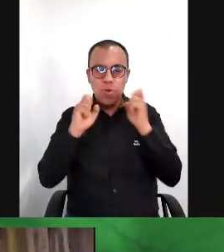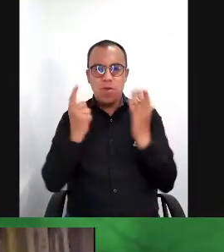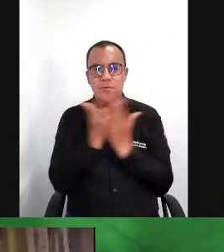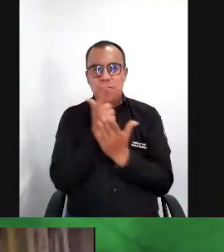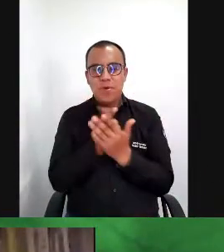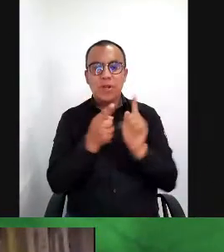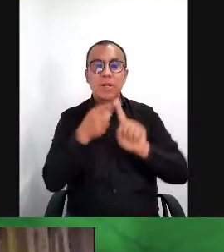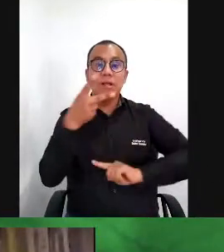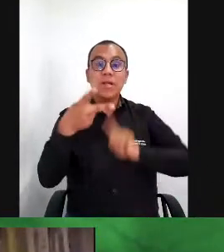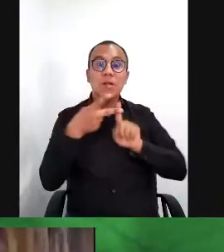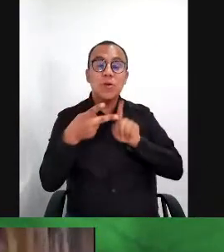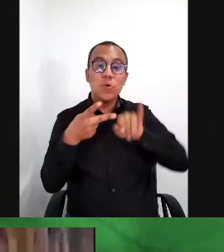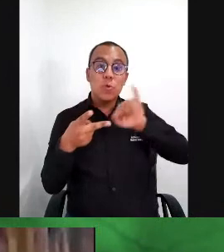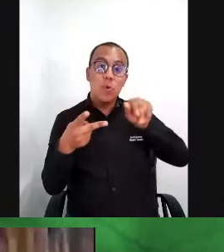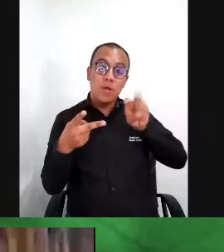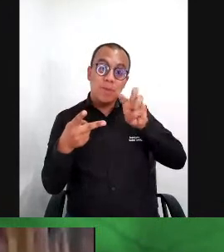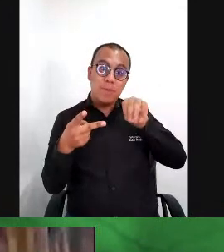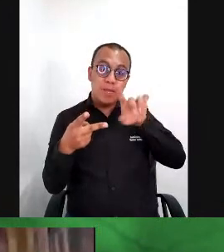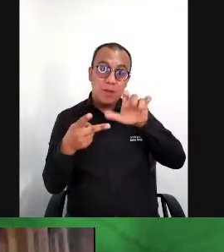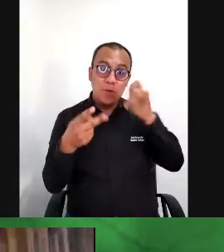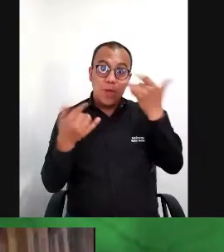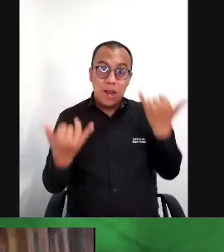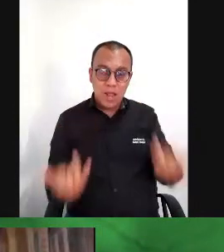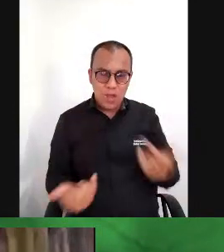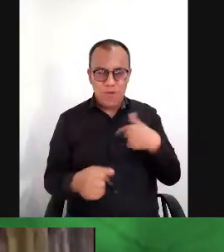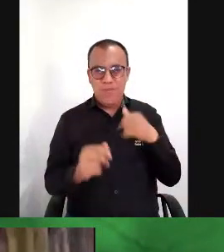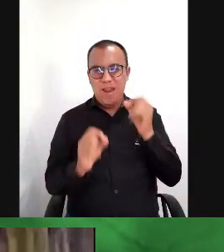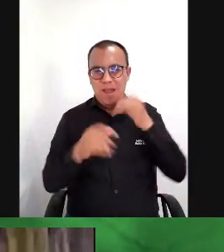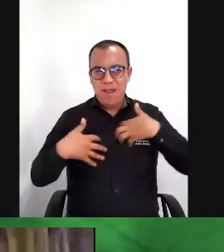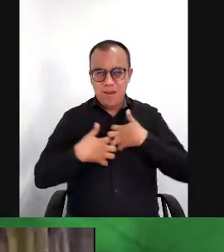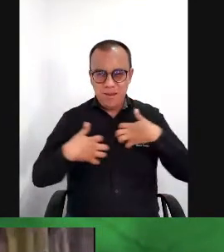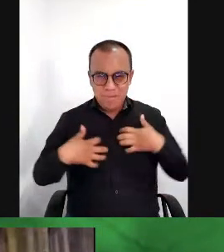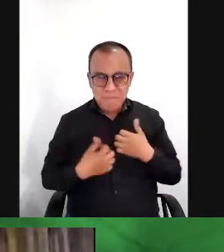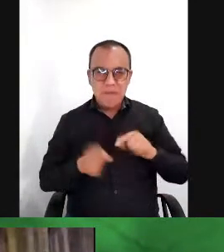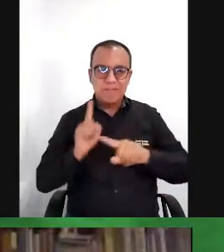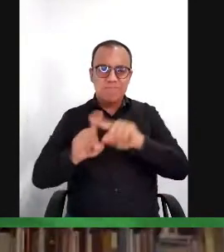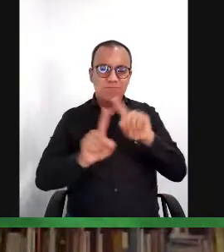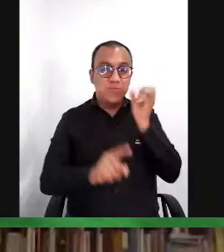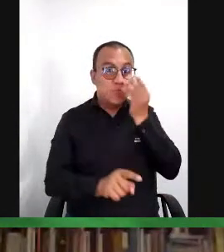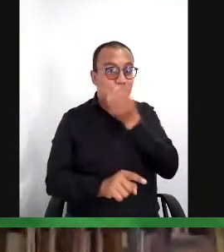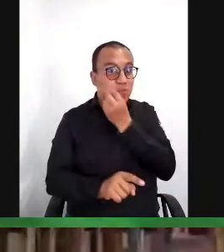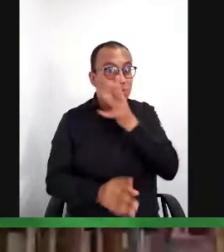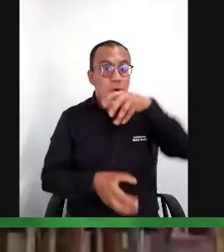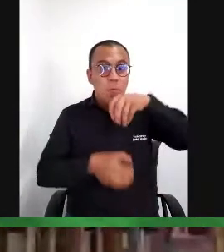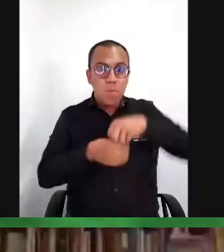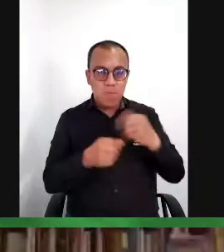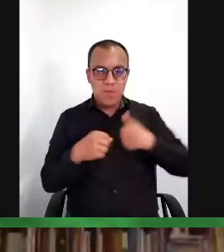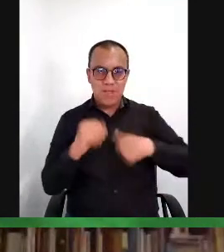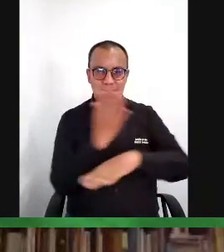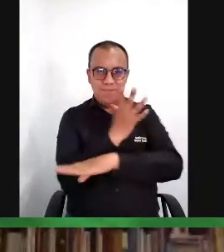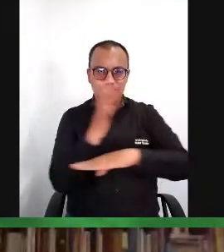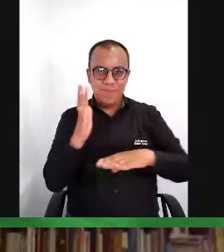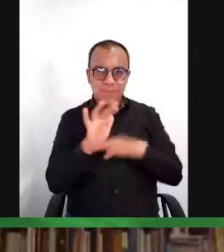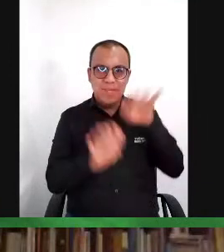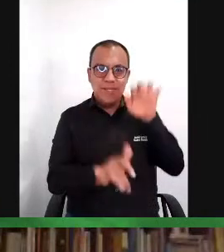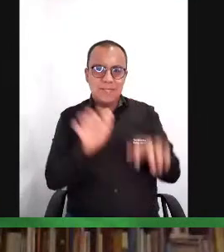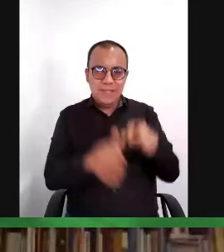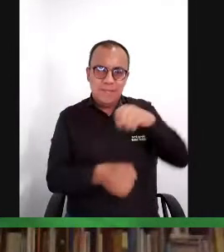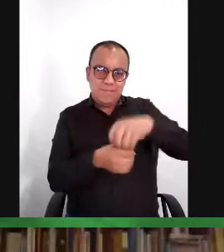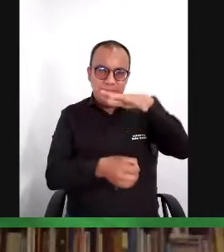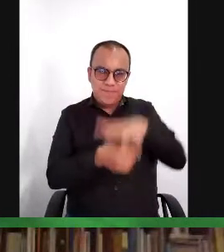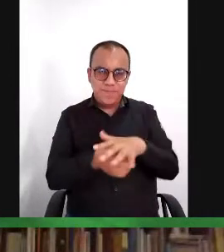Manuel Escobar, coordinador de Fauna Silvestre de la Subdirección de Silvicultura, Flora y Fauna Silvestre de la Secretaría Distrital de